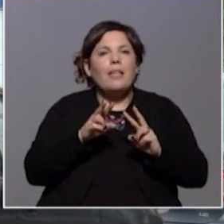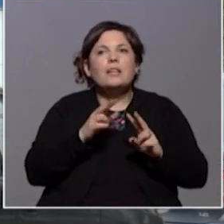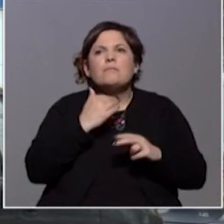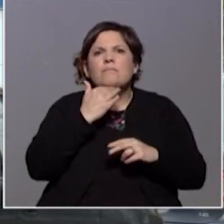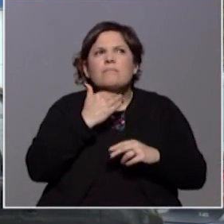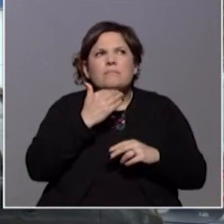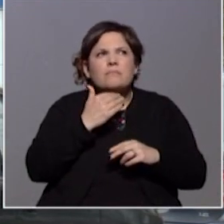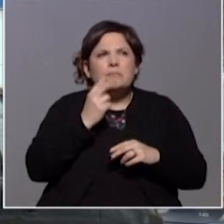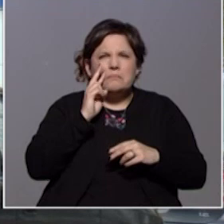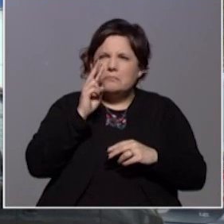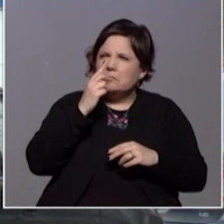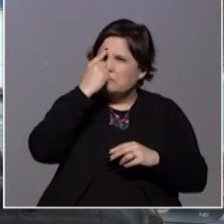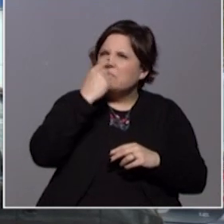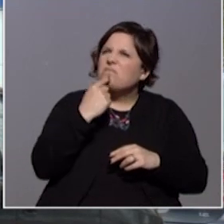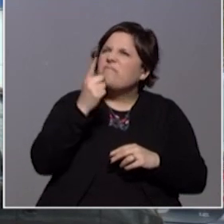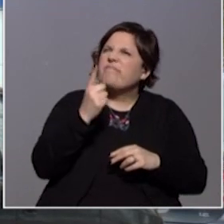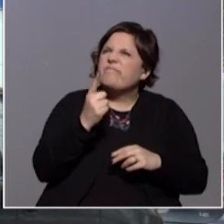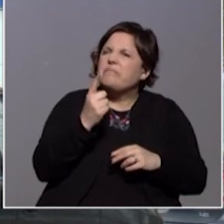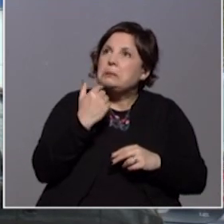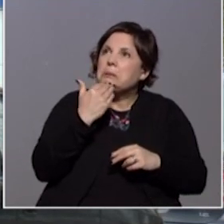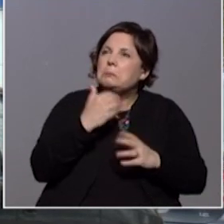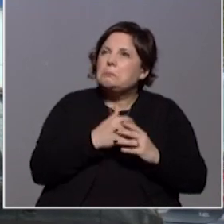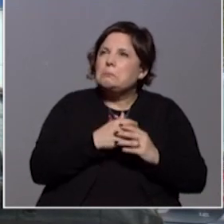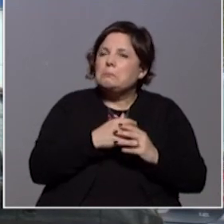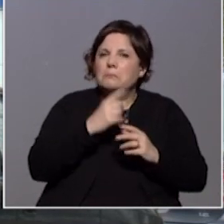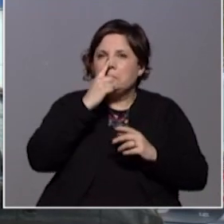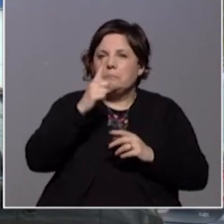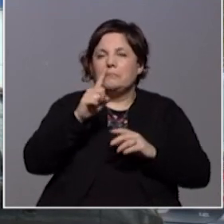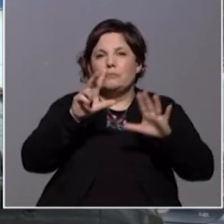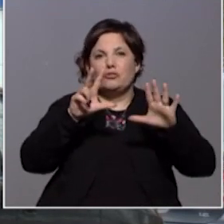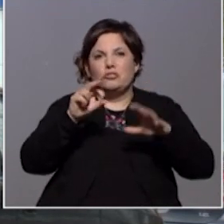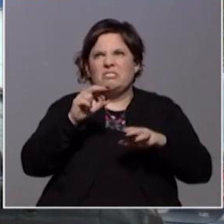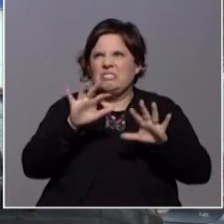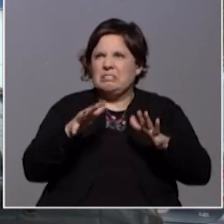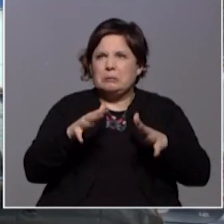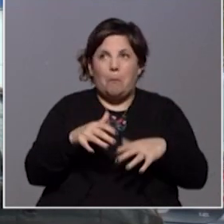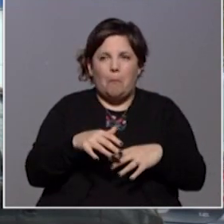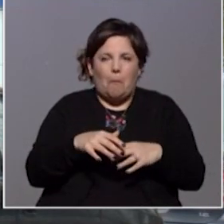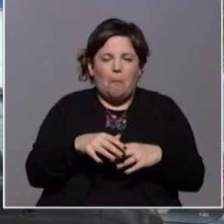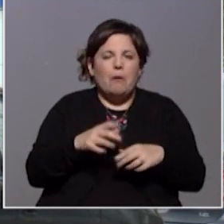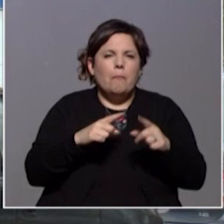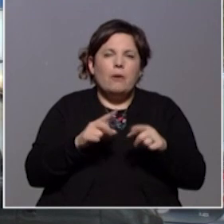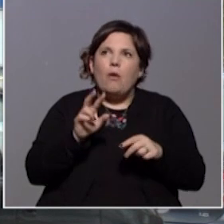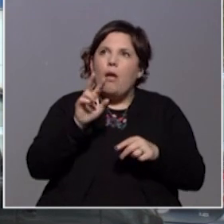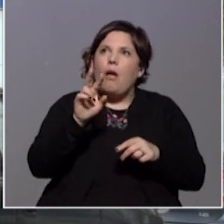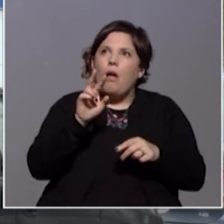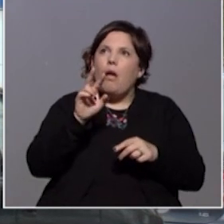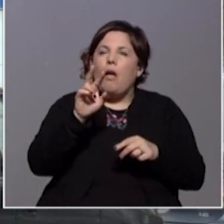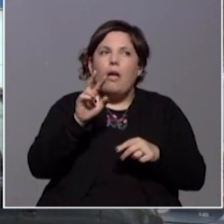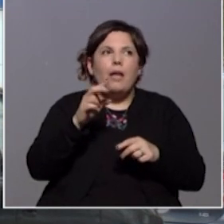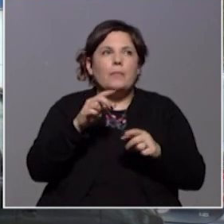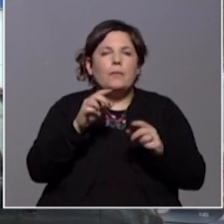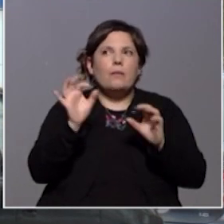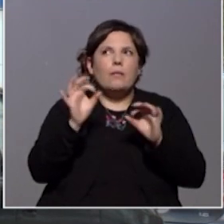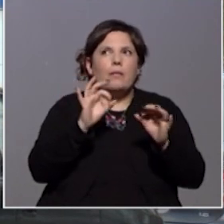sabía, veía el monumento, pero no sabía qué era, de 1830 ni de qué se trataba, pero eso me llamaba la atención, entonces mis ojos